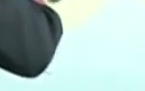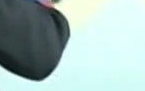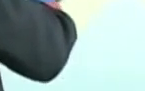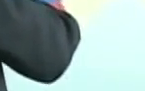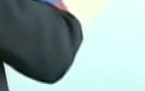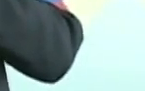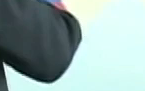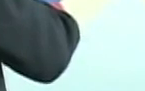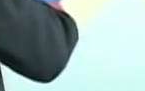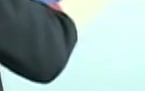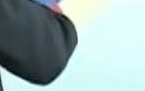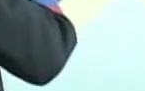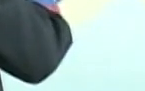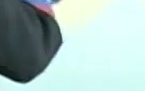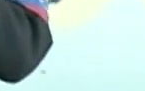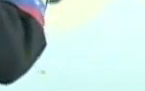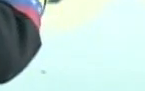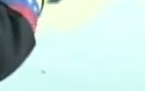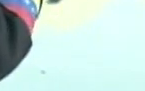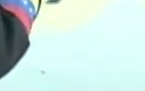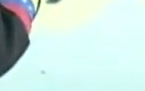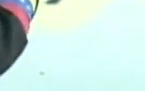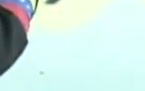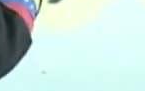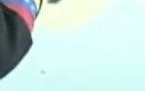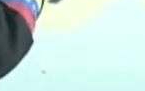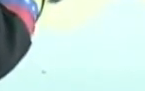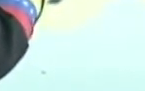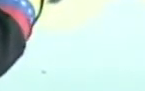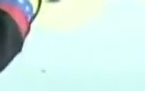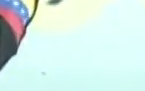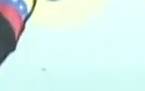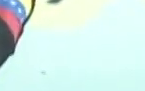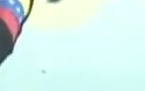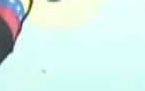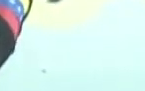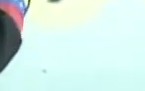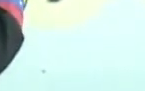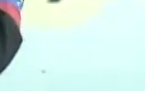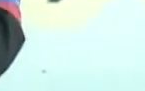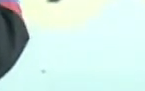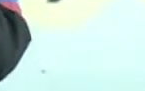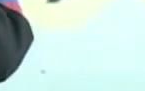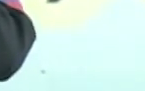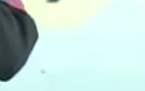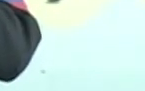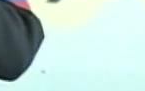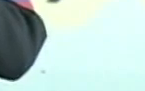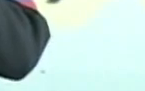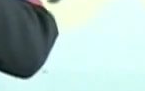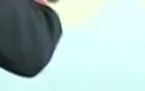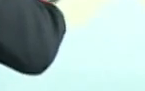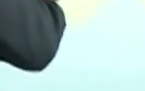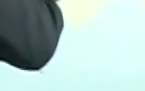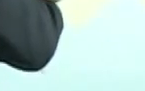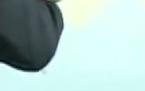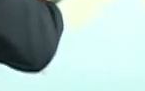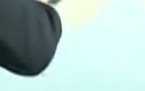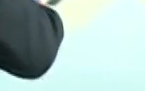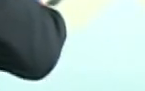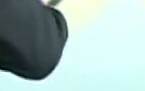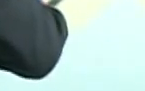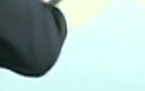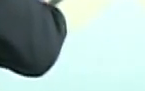plenamente. Y dijo: el responsable aquí es quien les habla, el comandante Hugo Chávez. Y